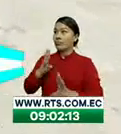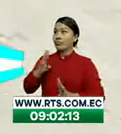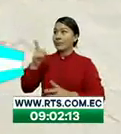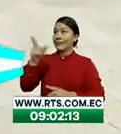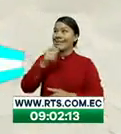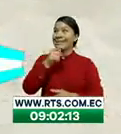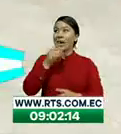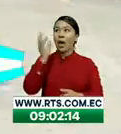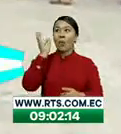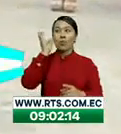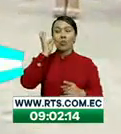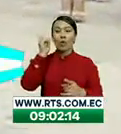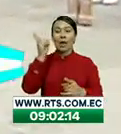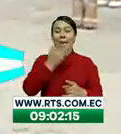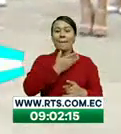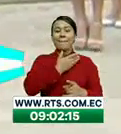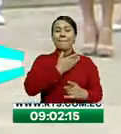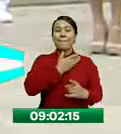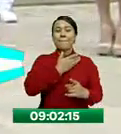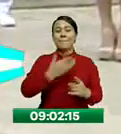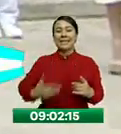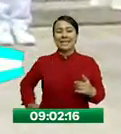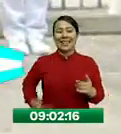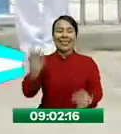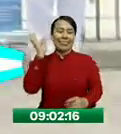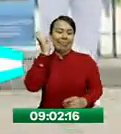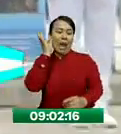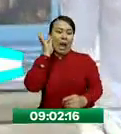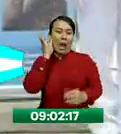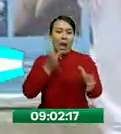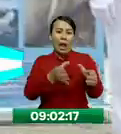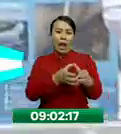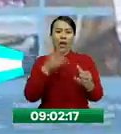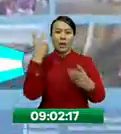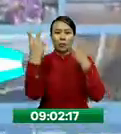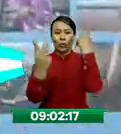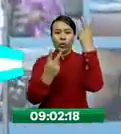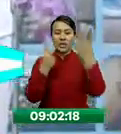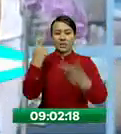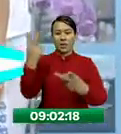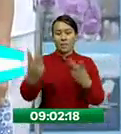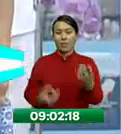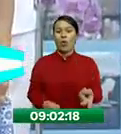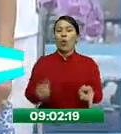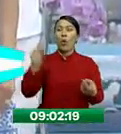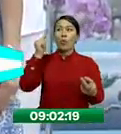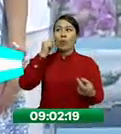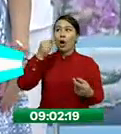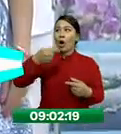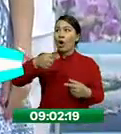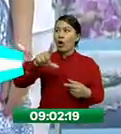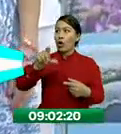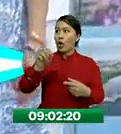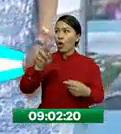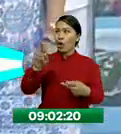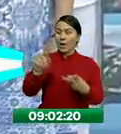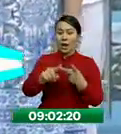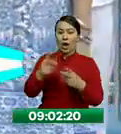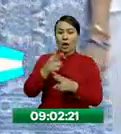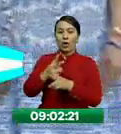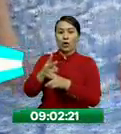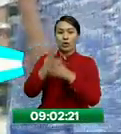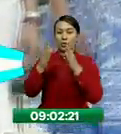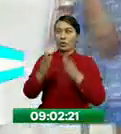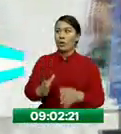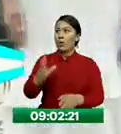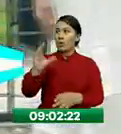la titular de la empresa de turismo municipal, Gloria Gallardo, también la concejal Consuelo Flores. Se